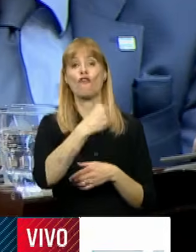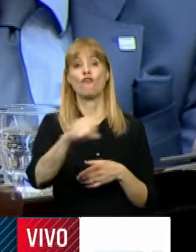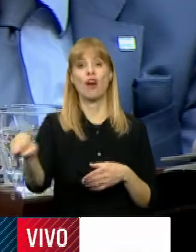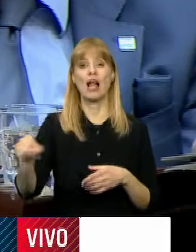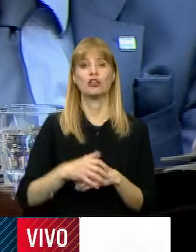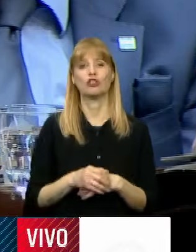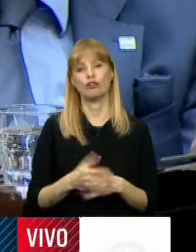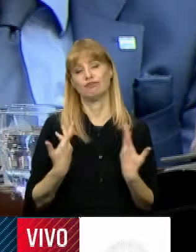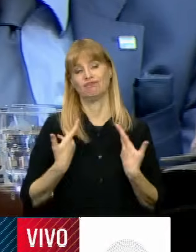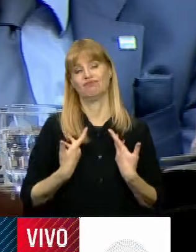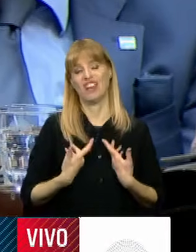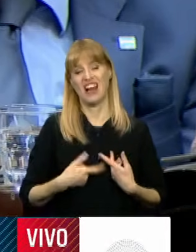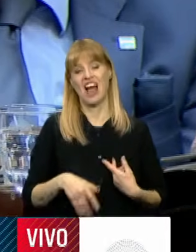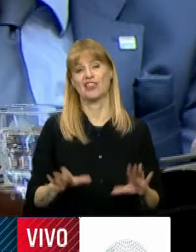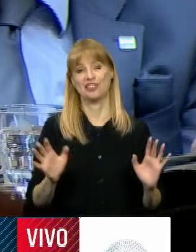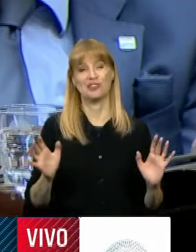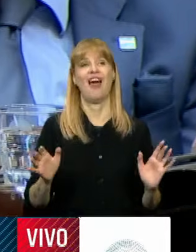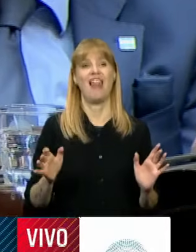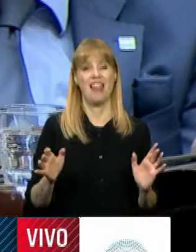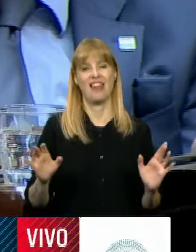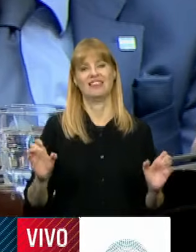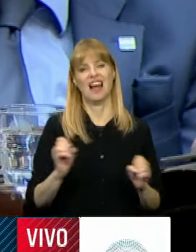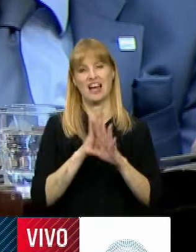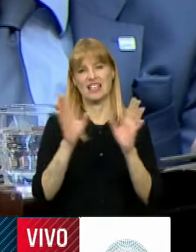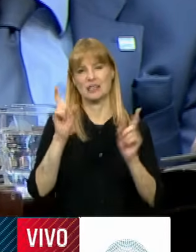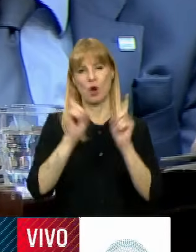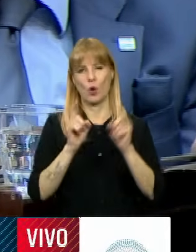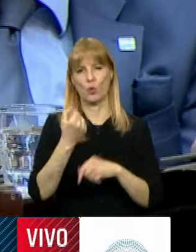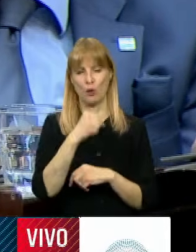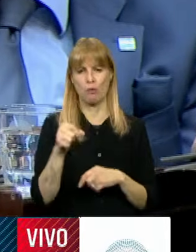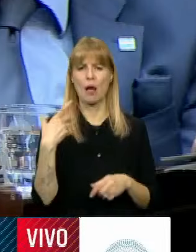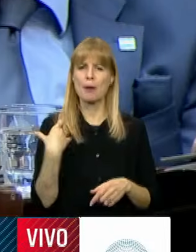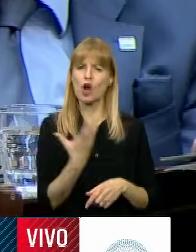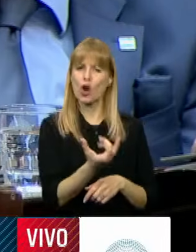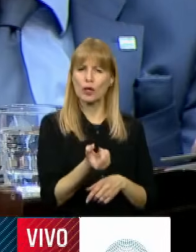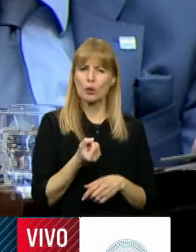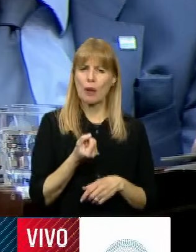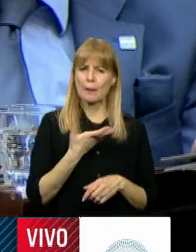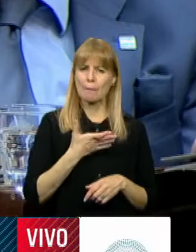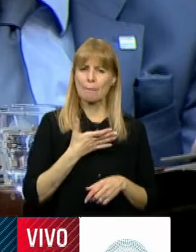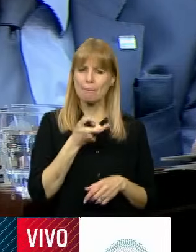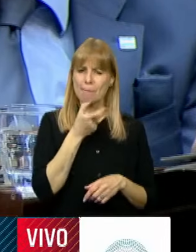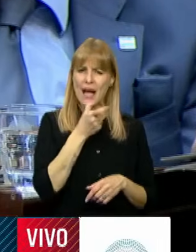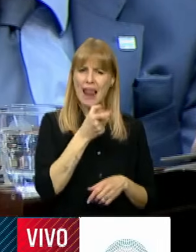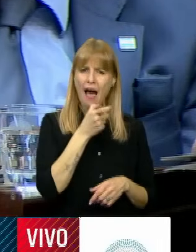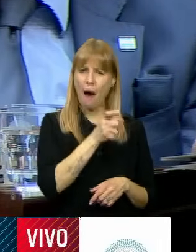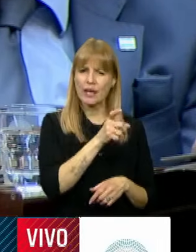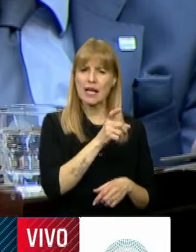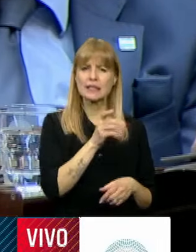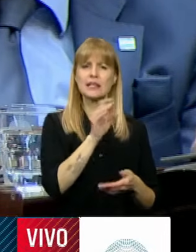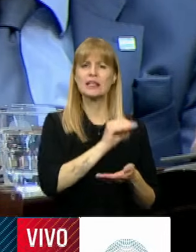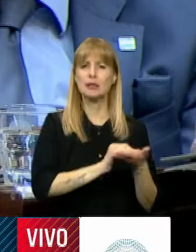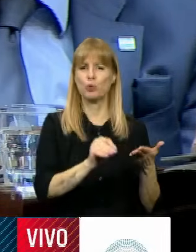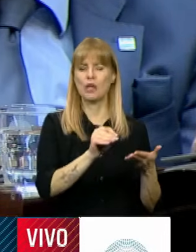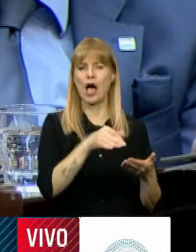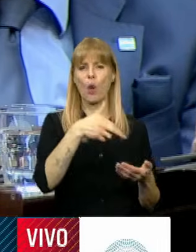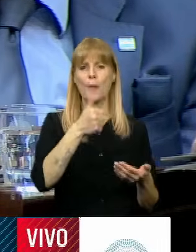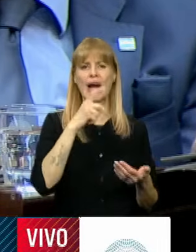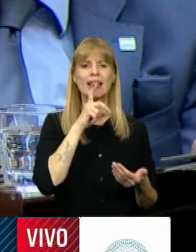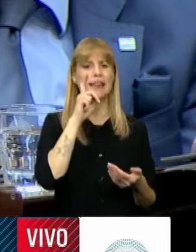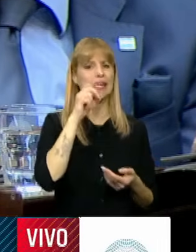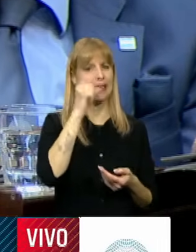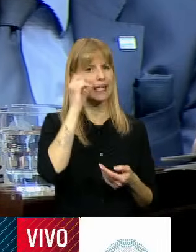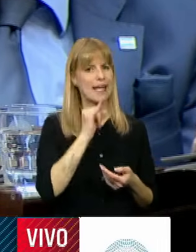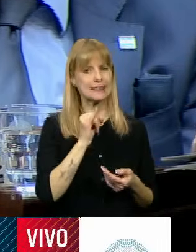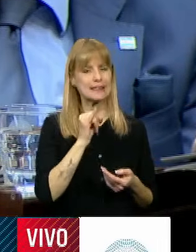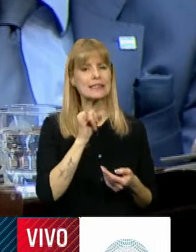Es natural que algunos no estén. Ahora voy a hacer mías las palabras del diputado que me precedió. Nosotros